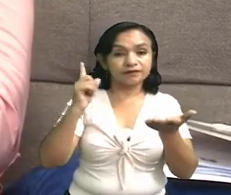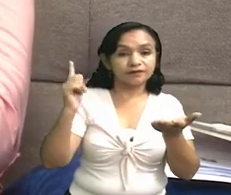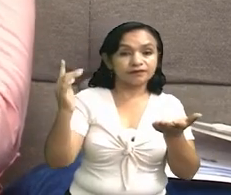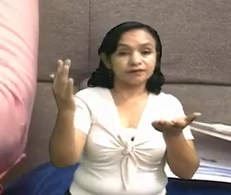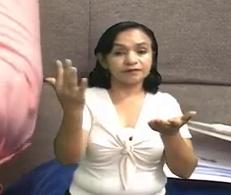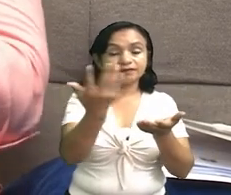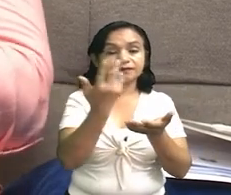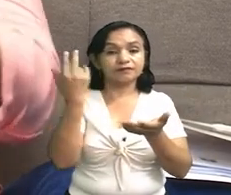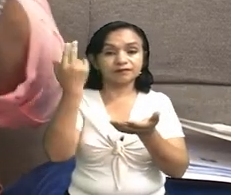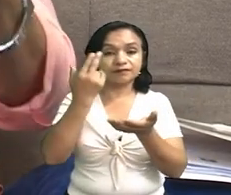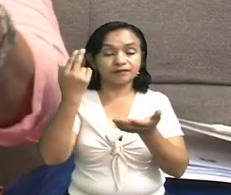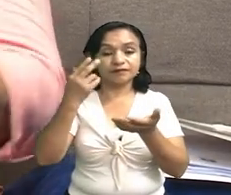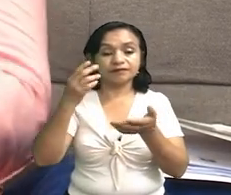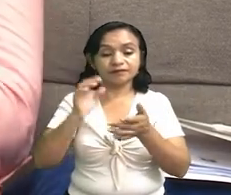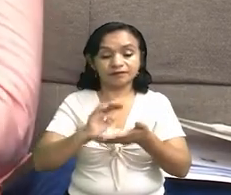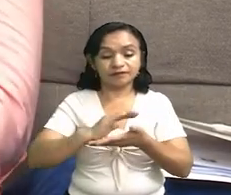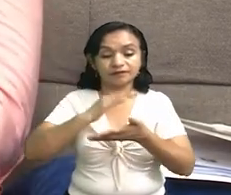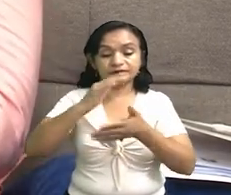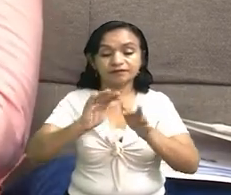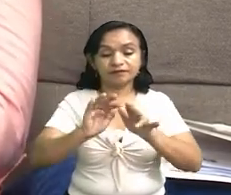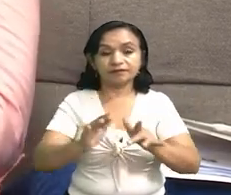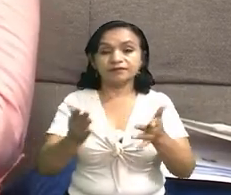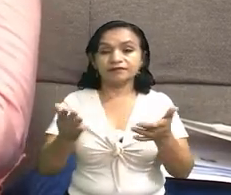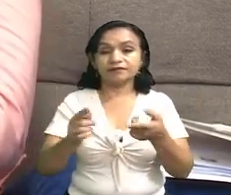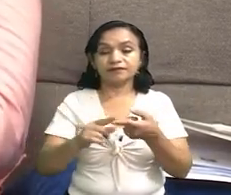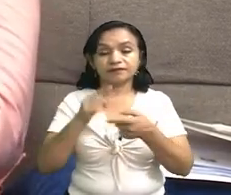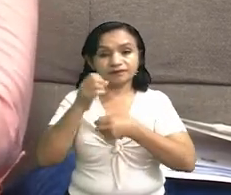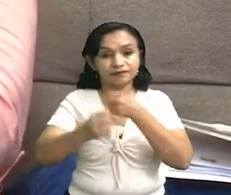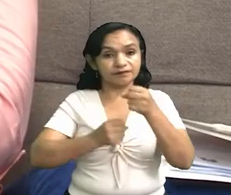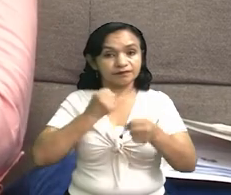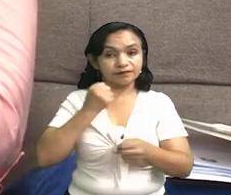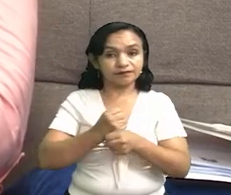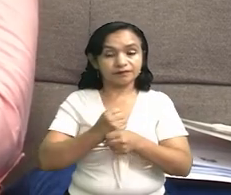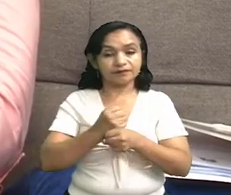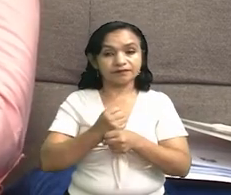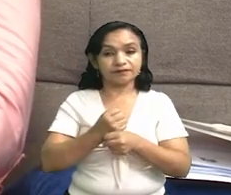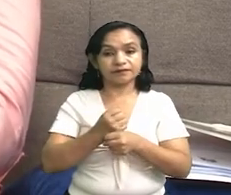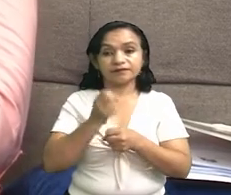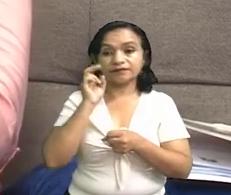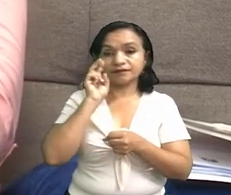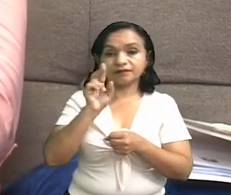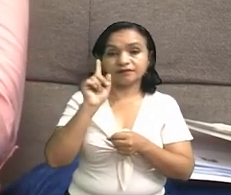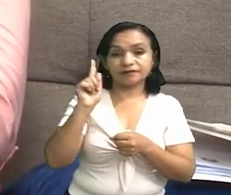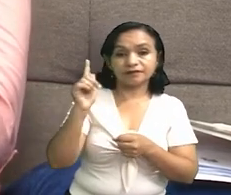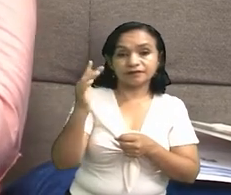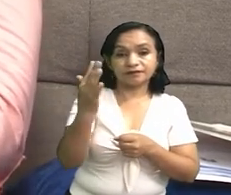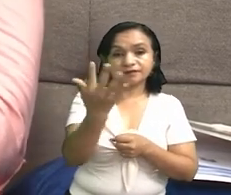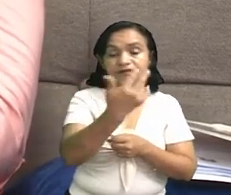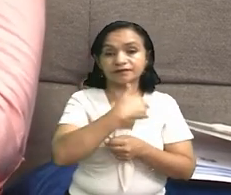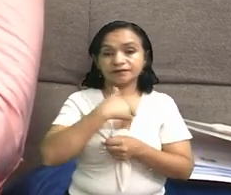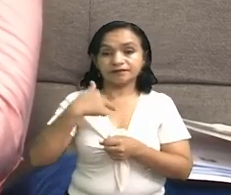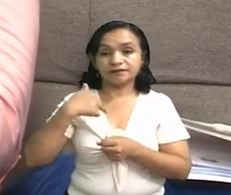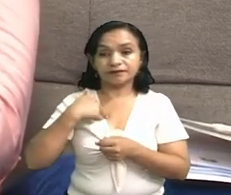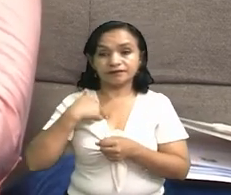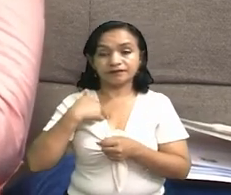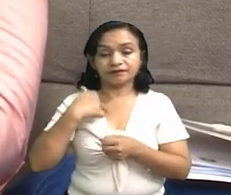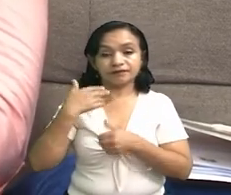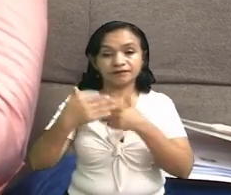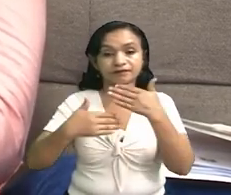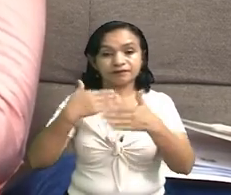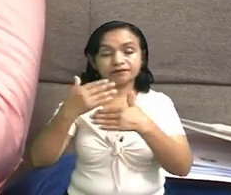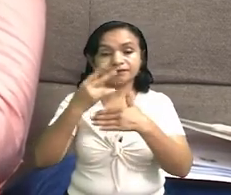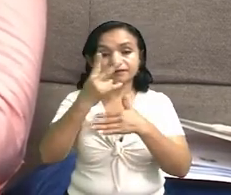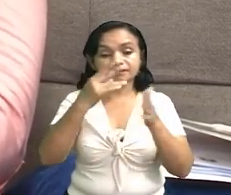tecnología que tienen para ofrecer. Por ejemplo, este año tuvimos la oportunidad de estar en todo lo que crearon, que vienen creando